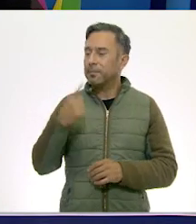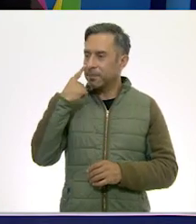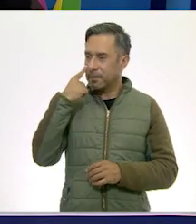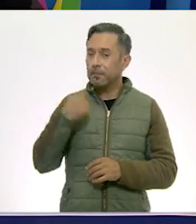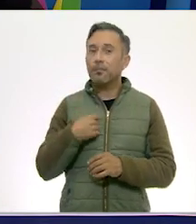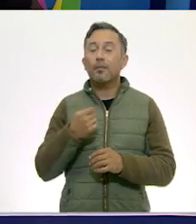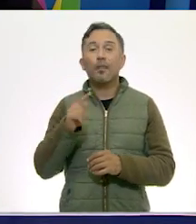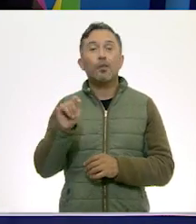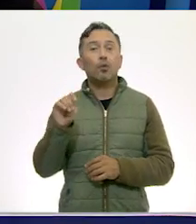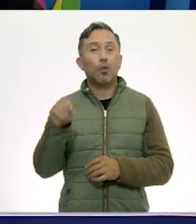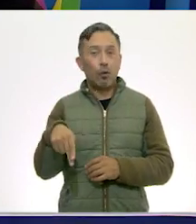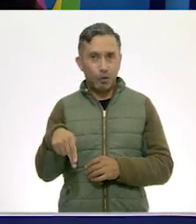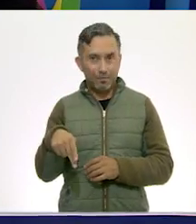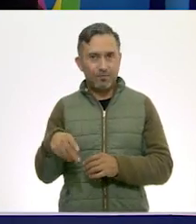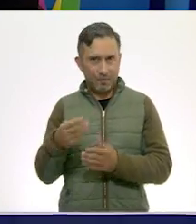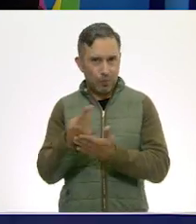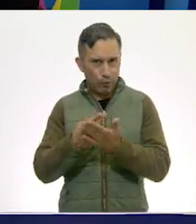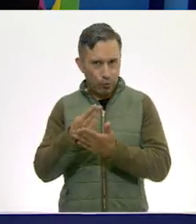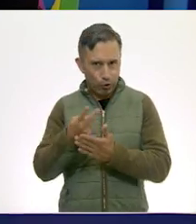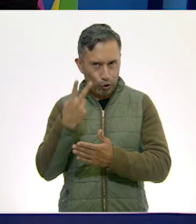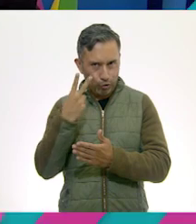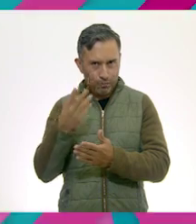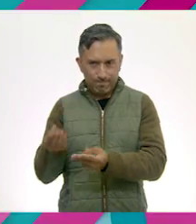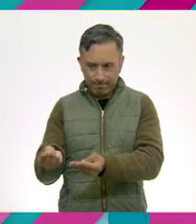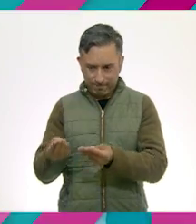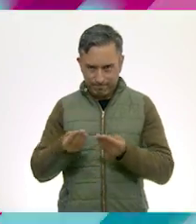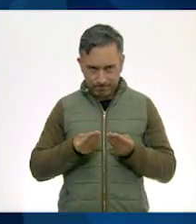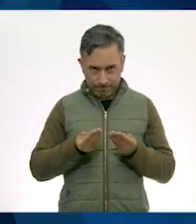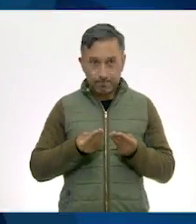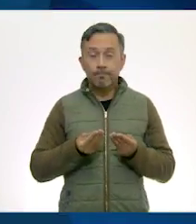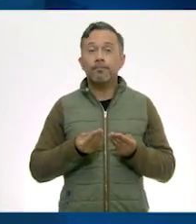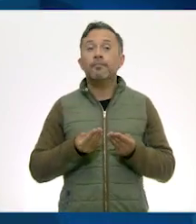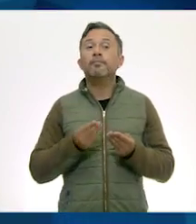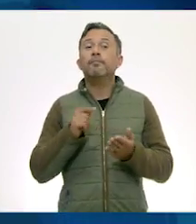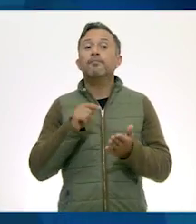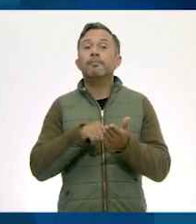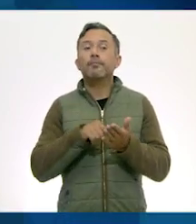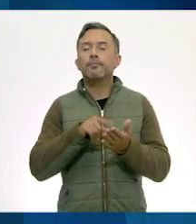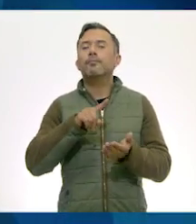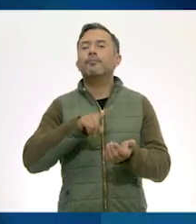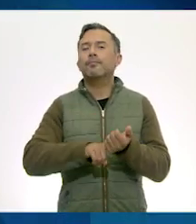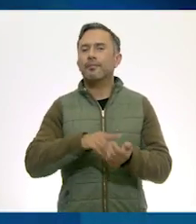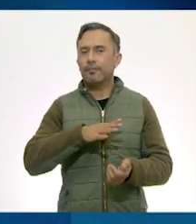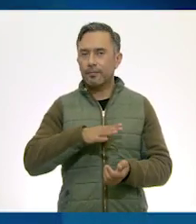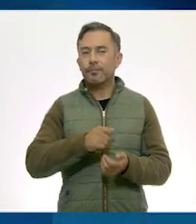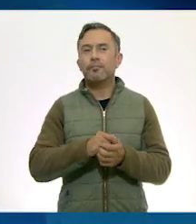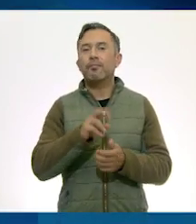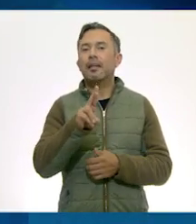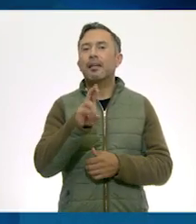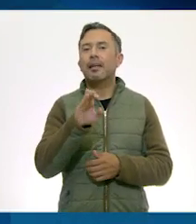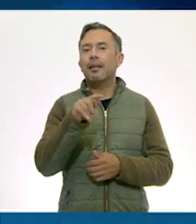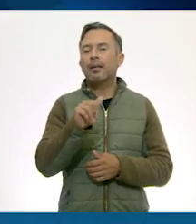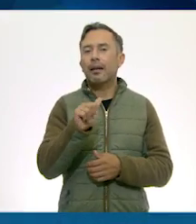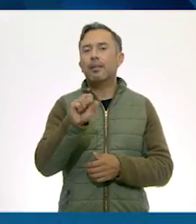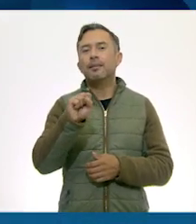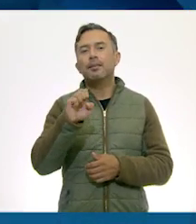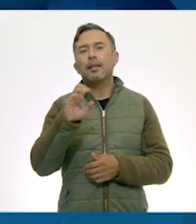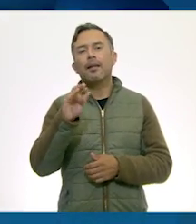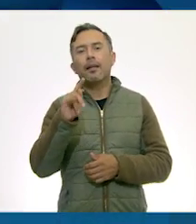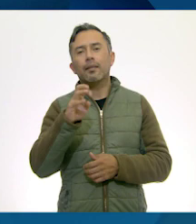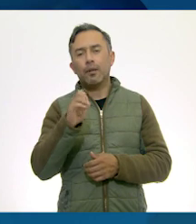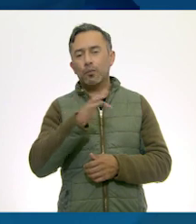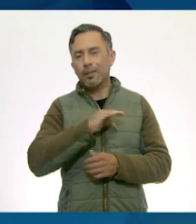dibujos de Ton. Bien. Y en ellos vamos a encontrar rectas secantes que formen ángulos